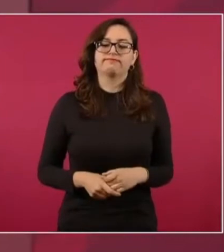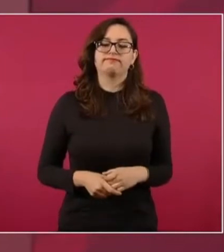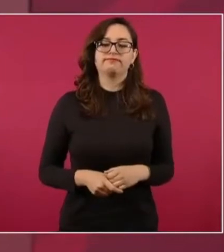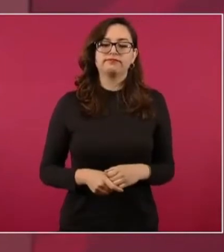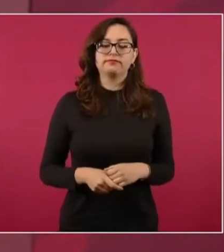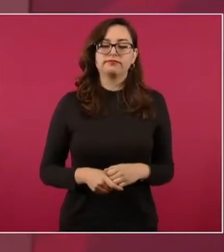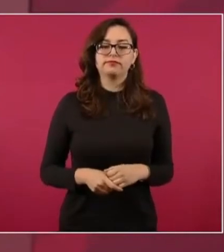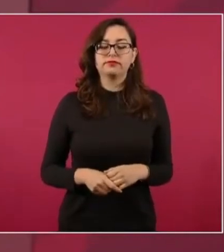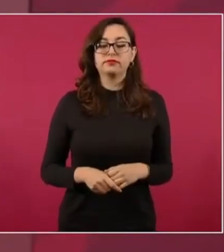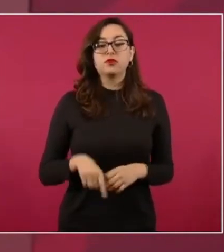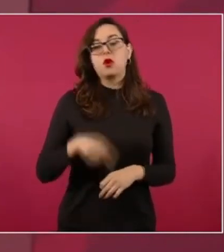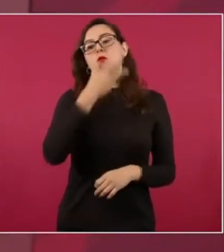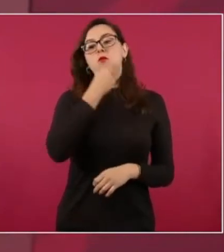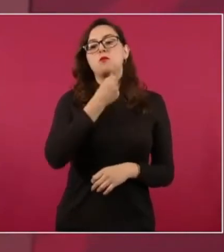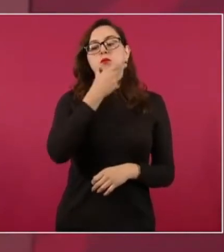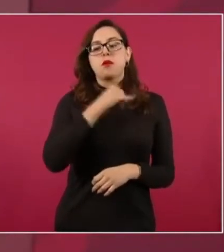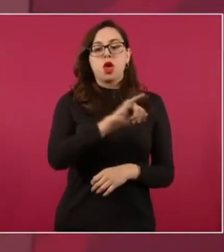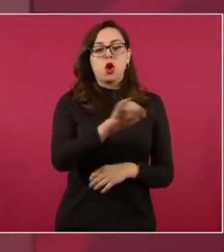a Julio Urías,